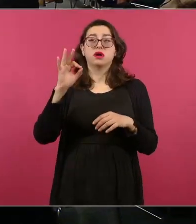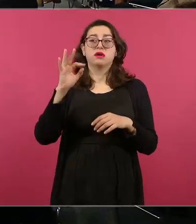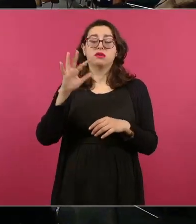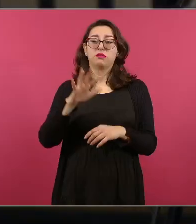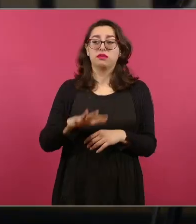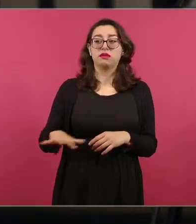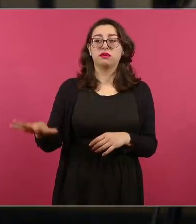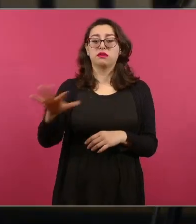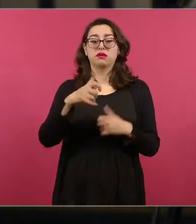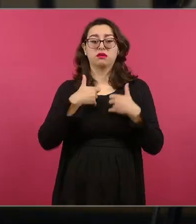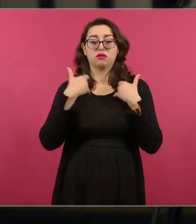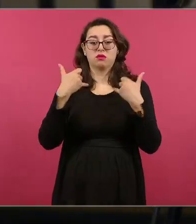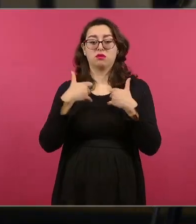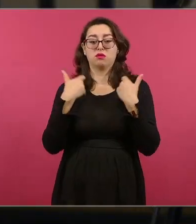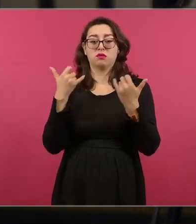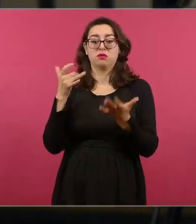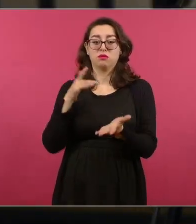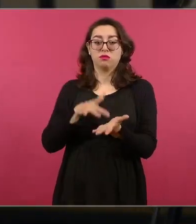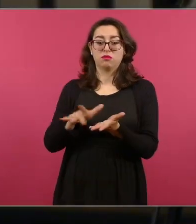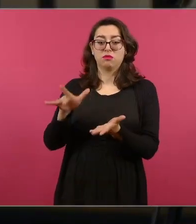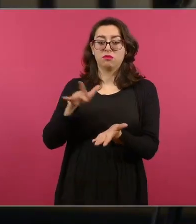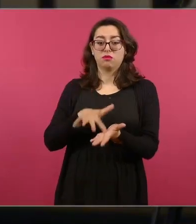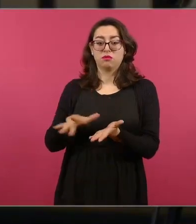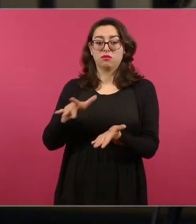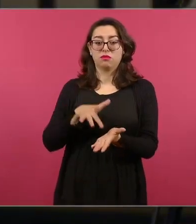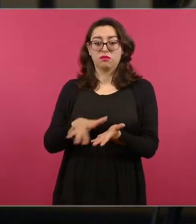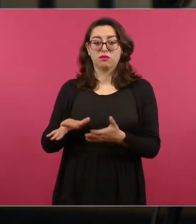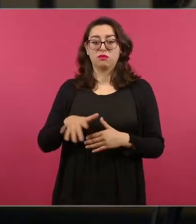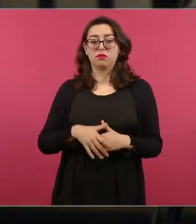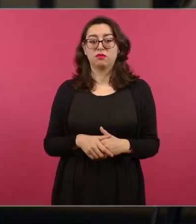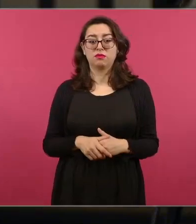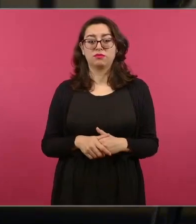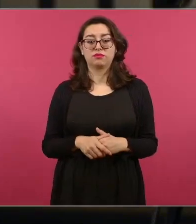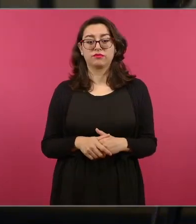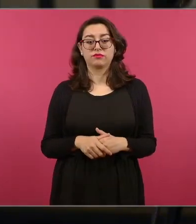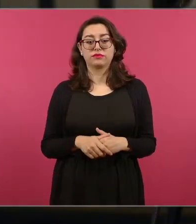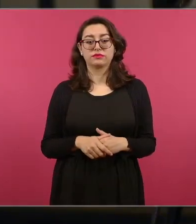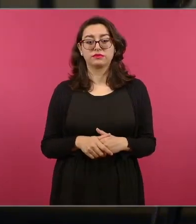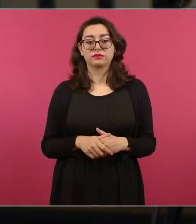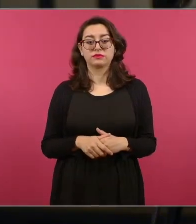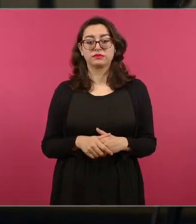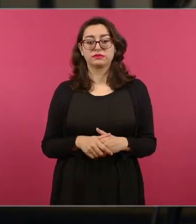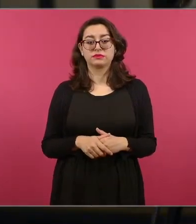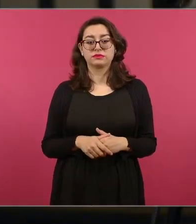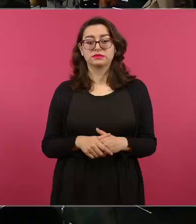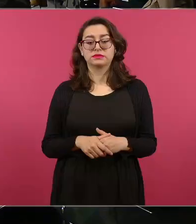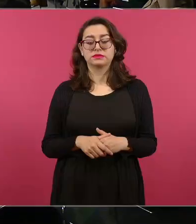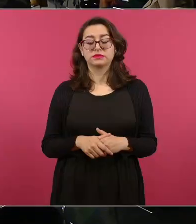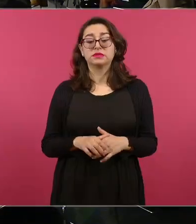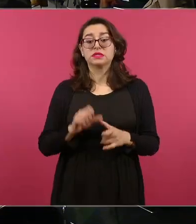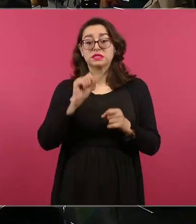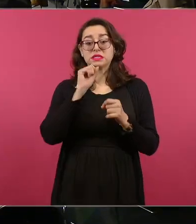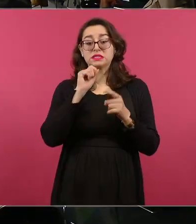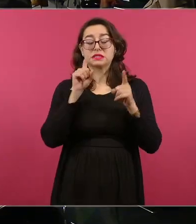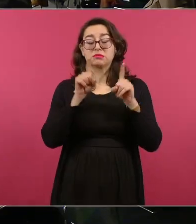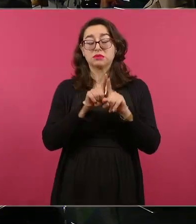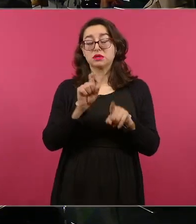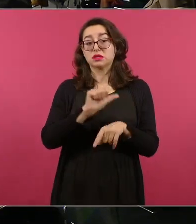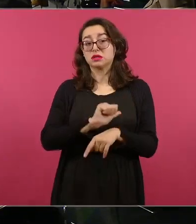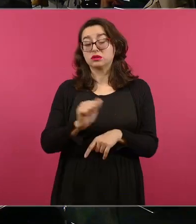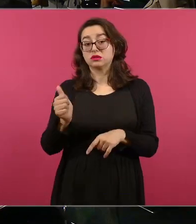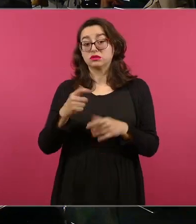Choice. Y recordarle también sobre lo que fue del proyecto del puente, si se puede todavía o